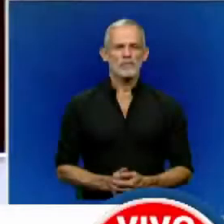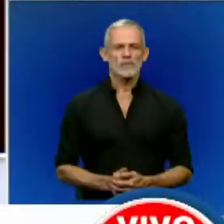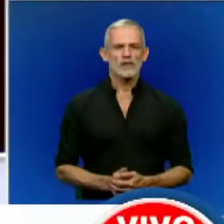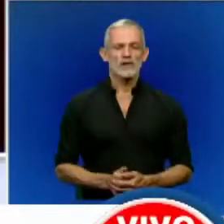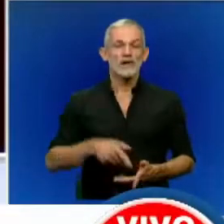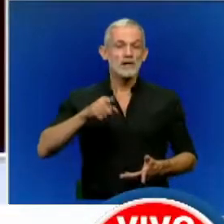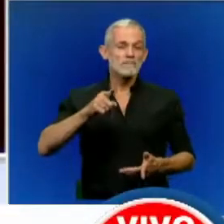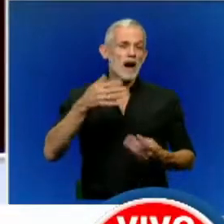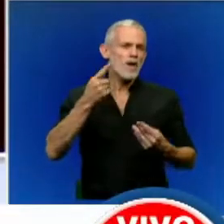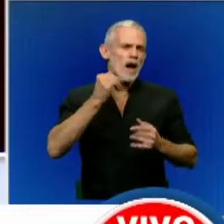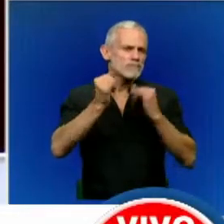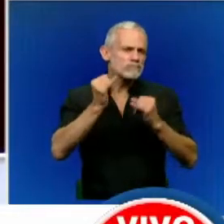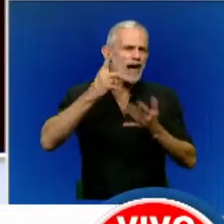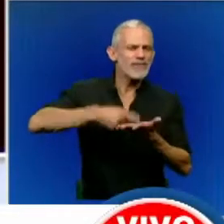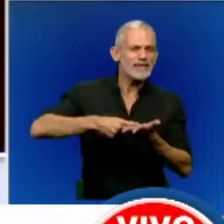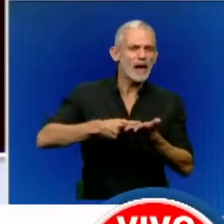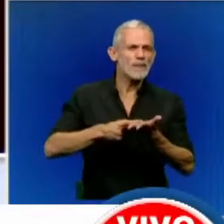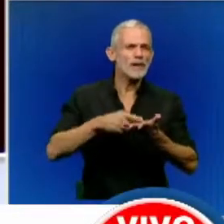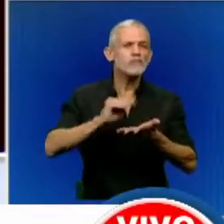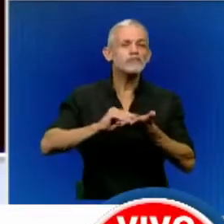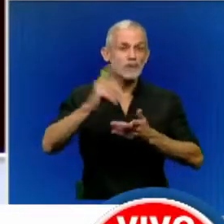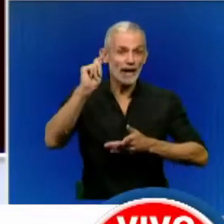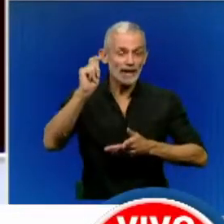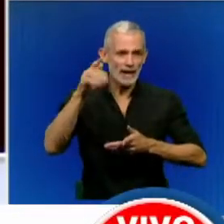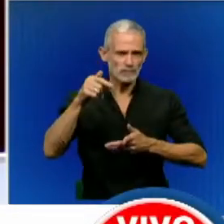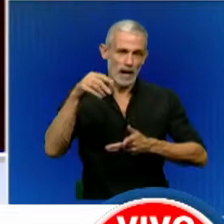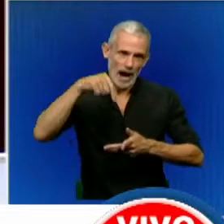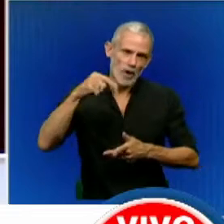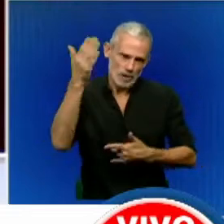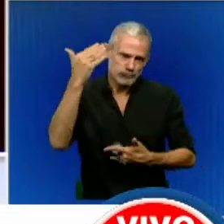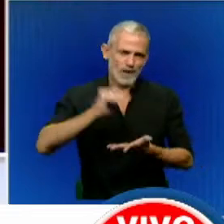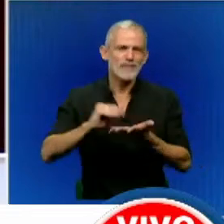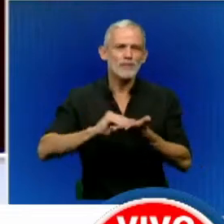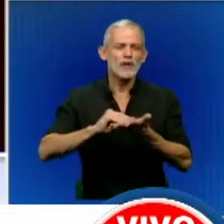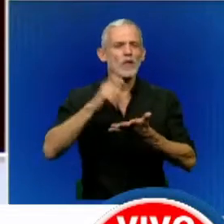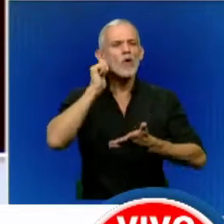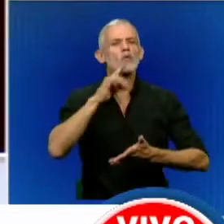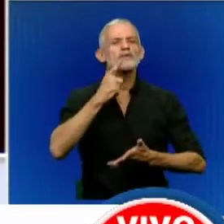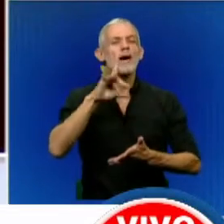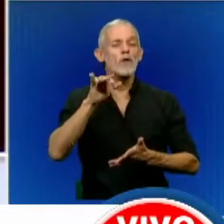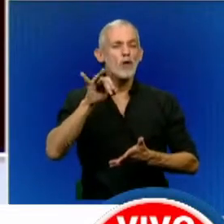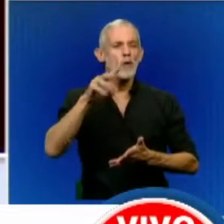A los efectos de fundamentar dictamen, continúa en el uso de la palabra, o tiene el uso de la palabra, el diputado Gustavo Mena.